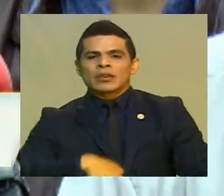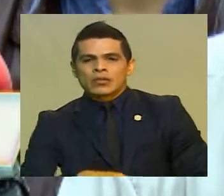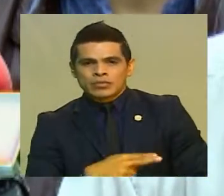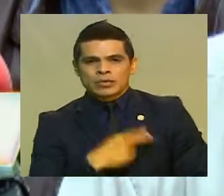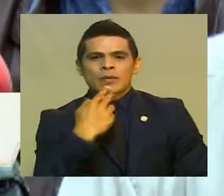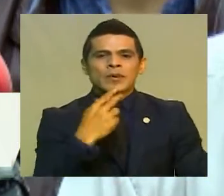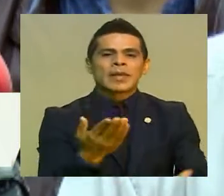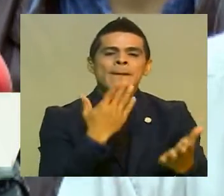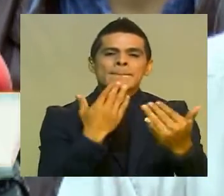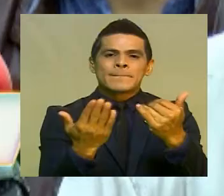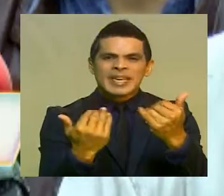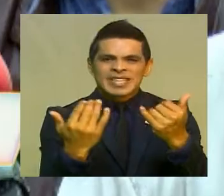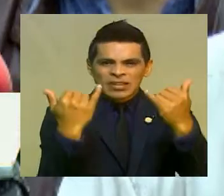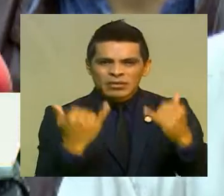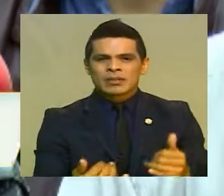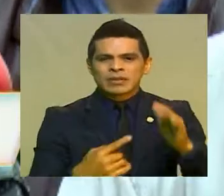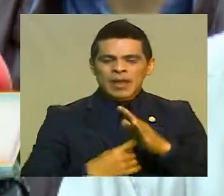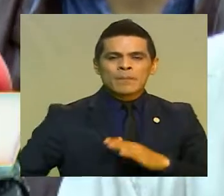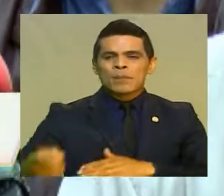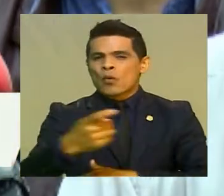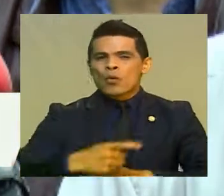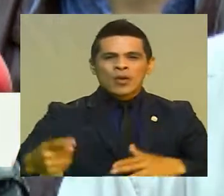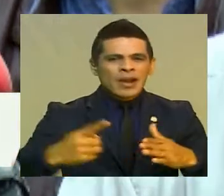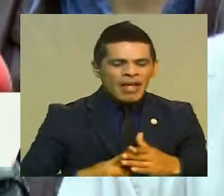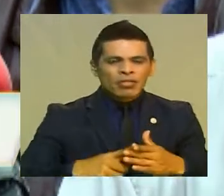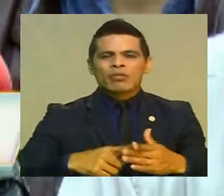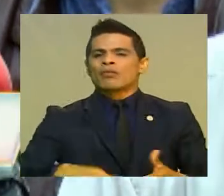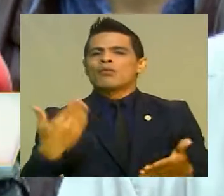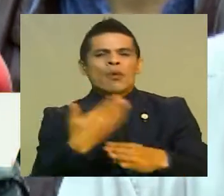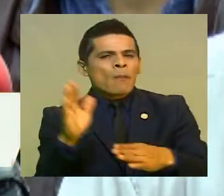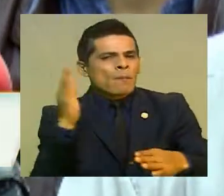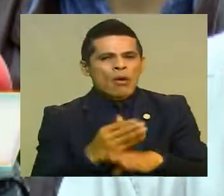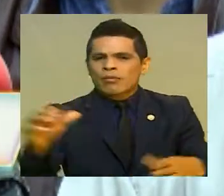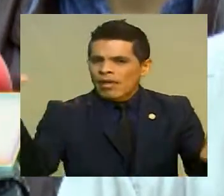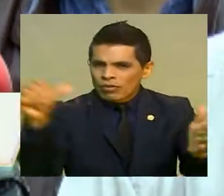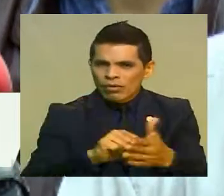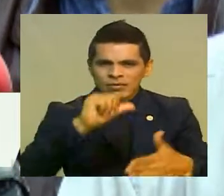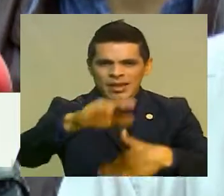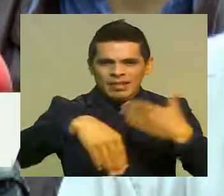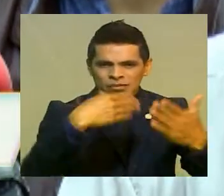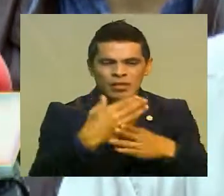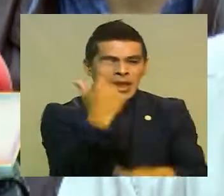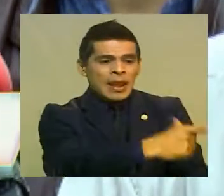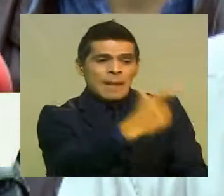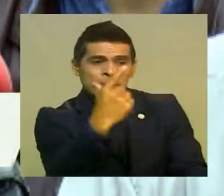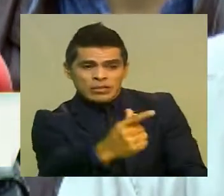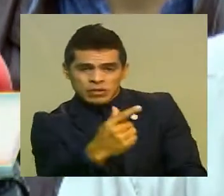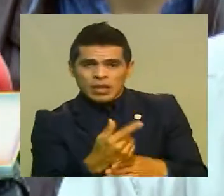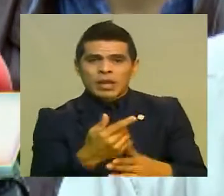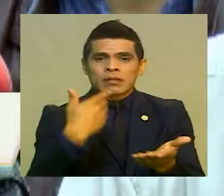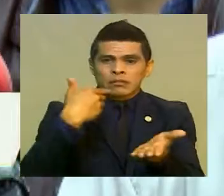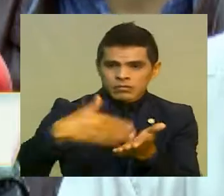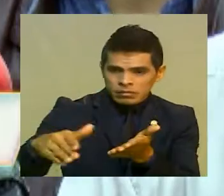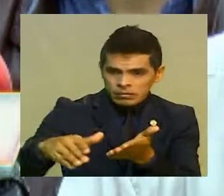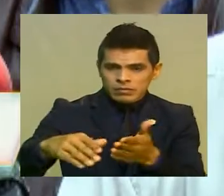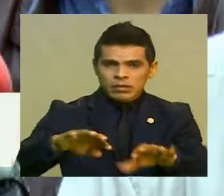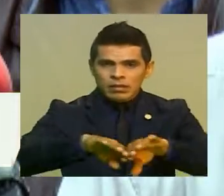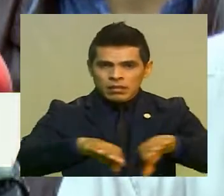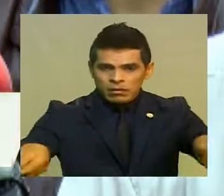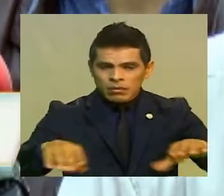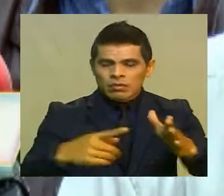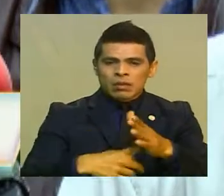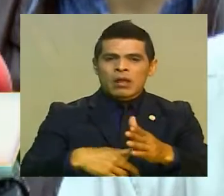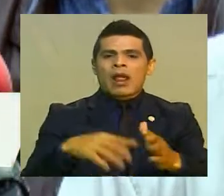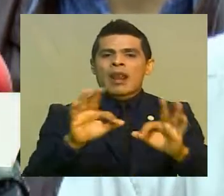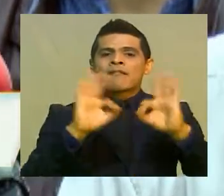exigiendo buscando hasta debajo de las piedras a todos aquellos que pretendan excluir a nuestra familia del